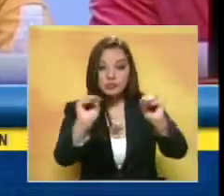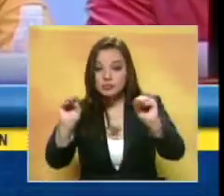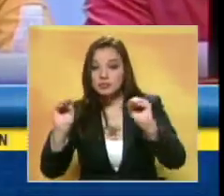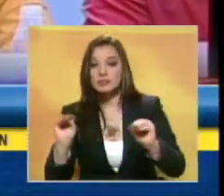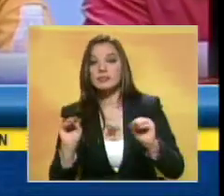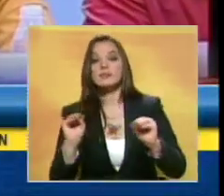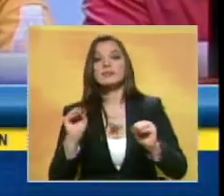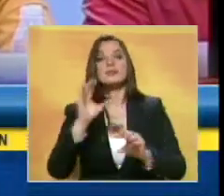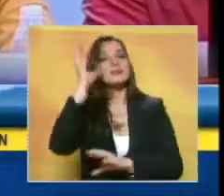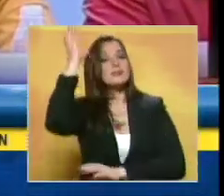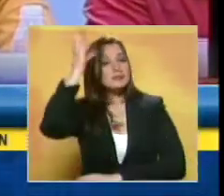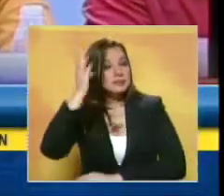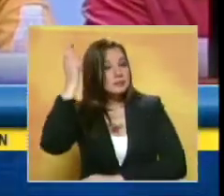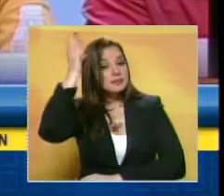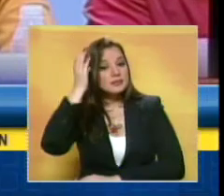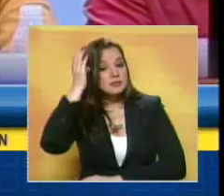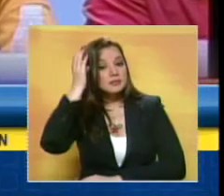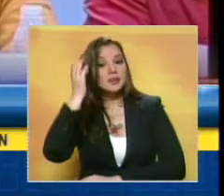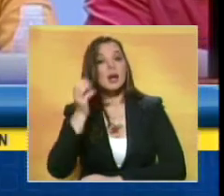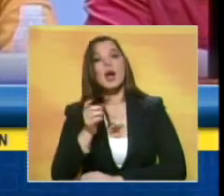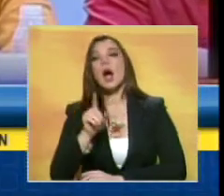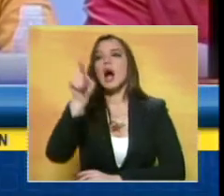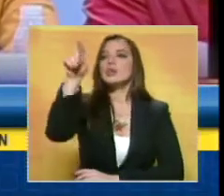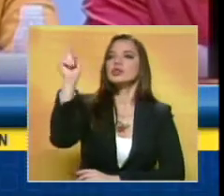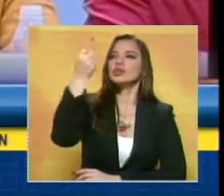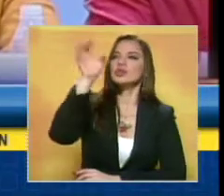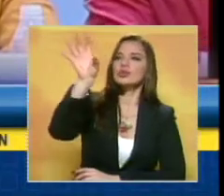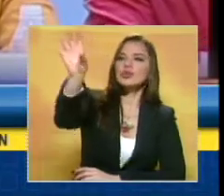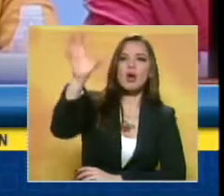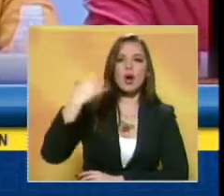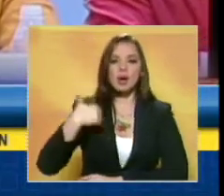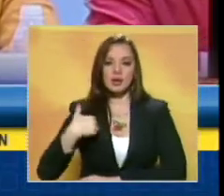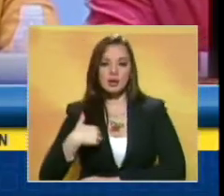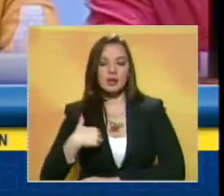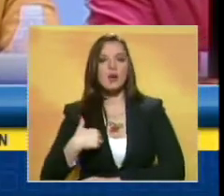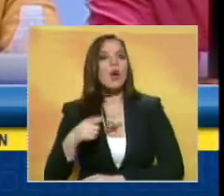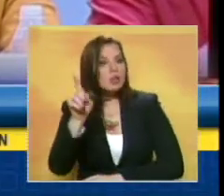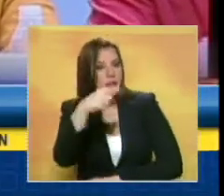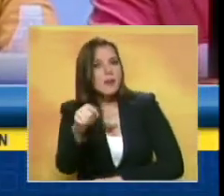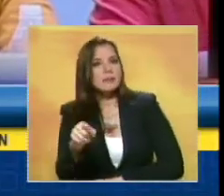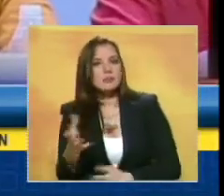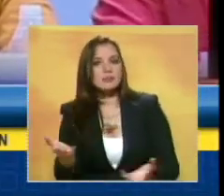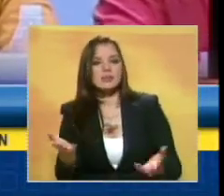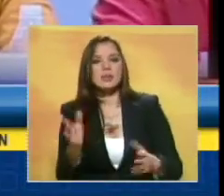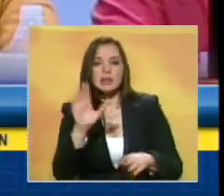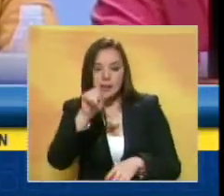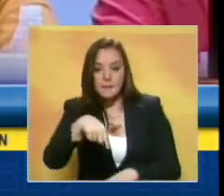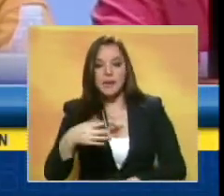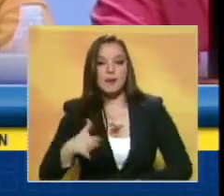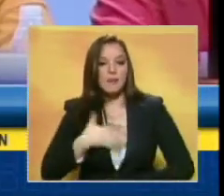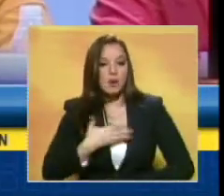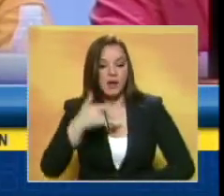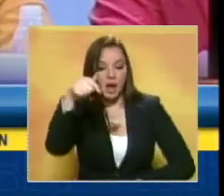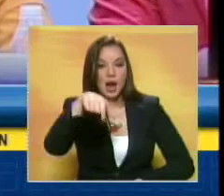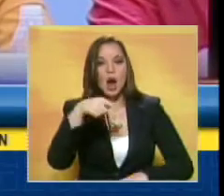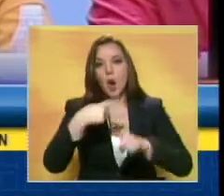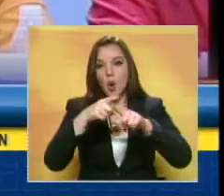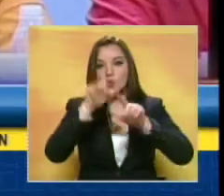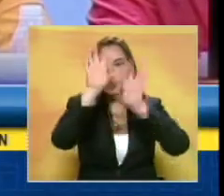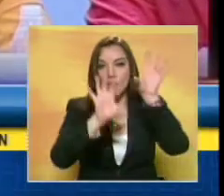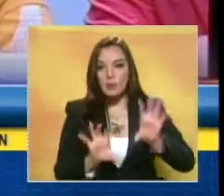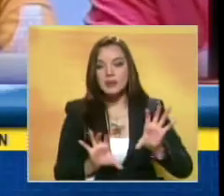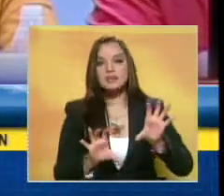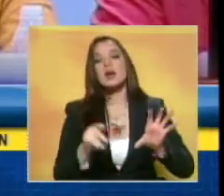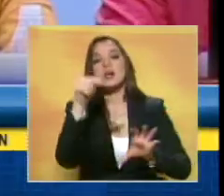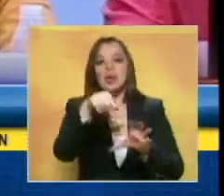tenga conciencia que no solamente ocurre en Argentina, sino que nos puede ocurrir a cualquiera de los países que hoy han unido